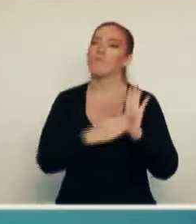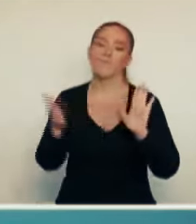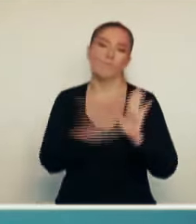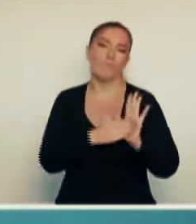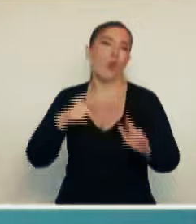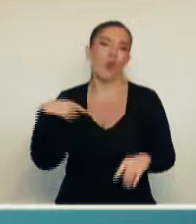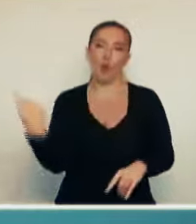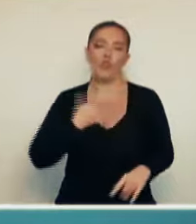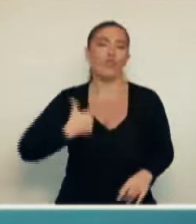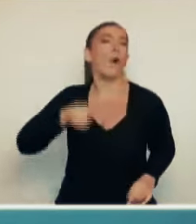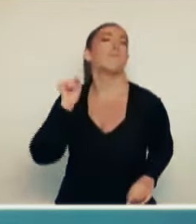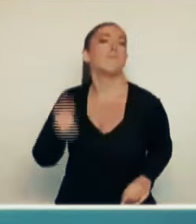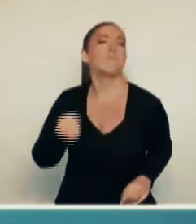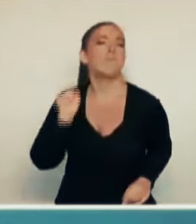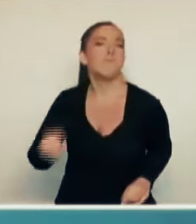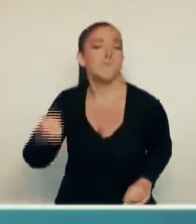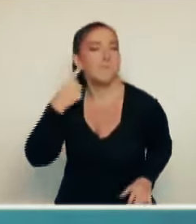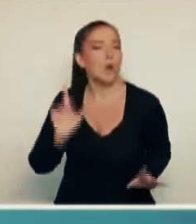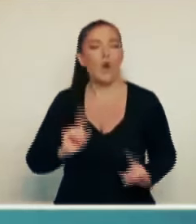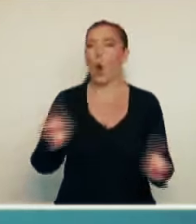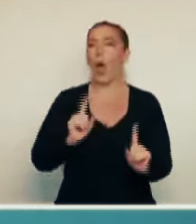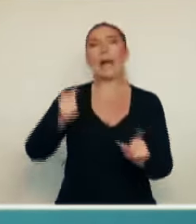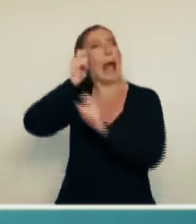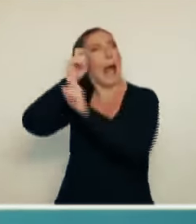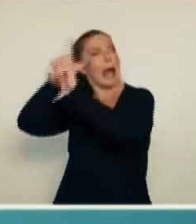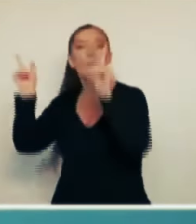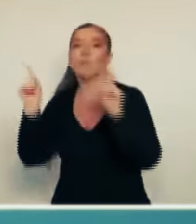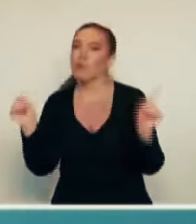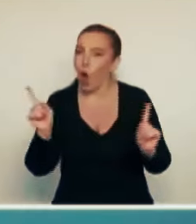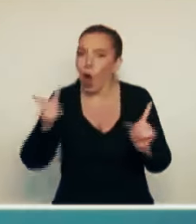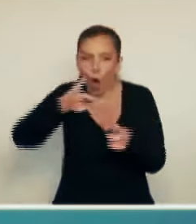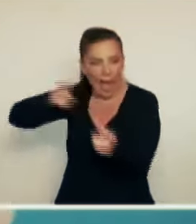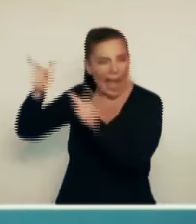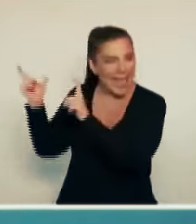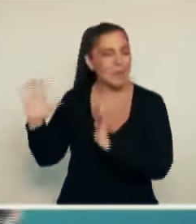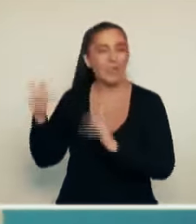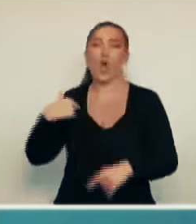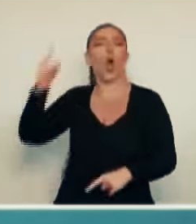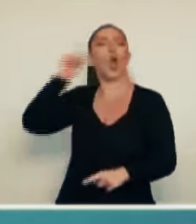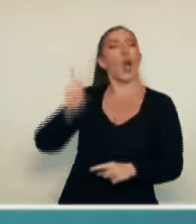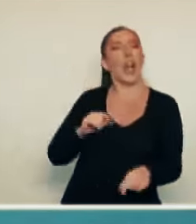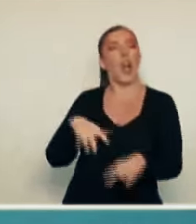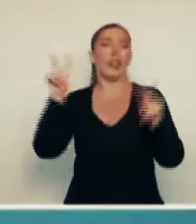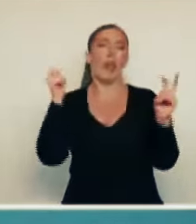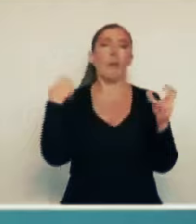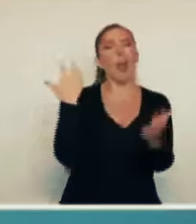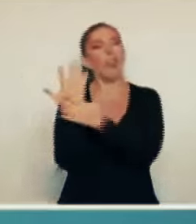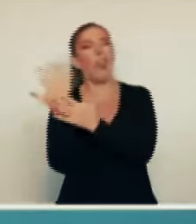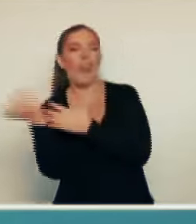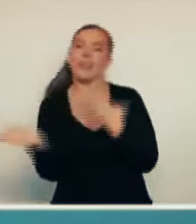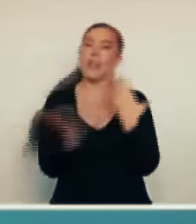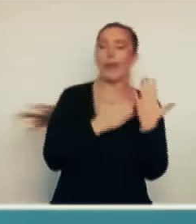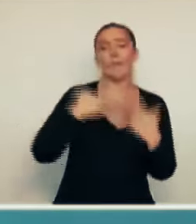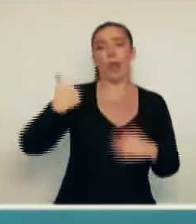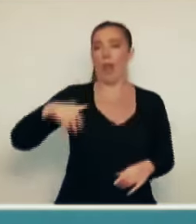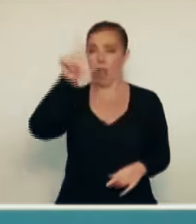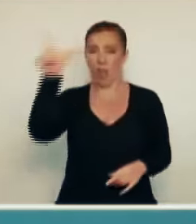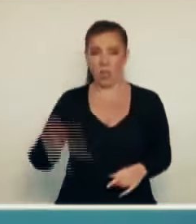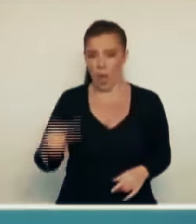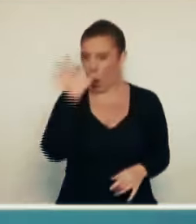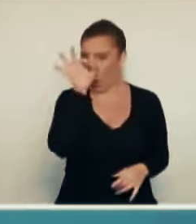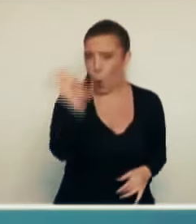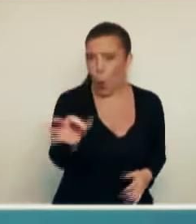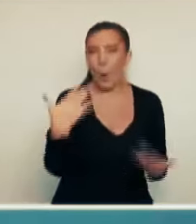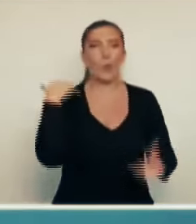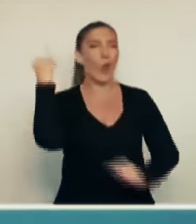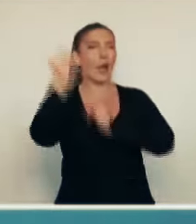lo vivimos, no es ideológico. Sinceramente no creo en esto de la derecha, la izquierda. La Argentina nunca se